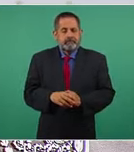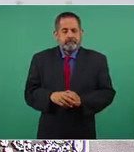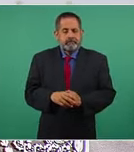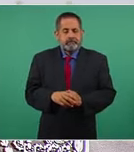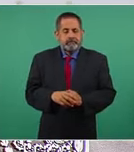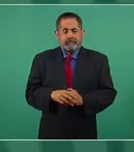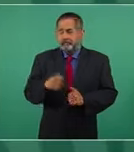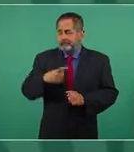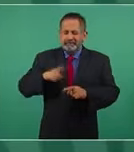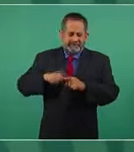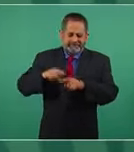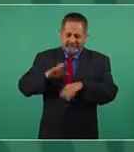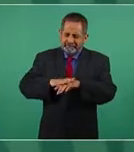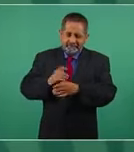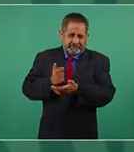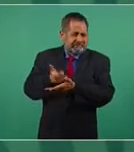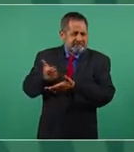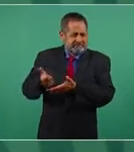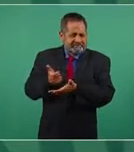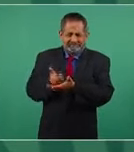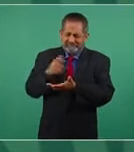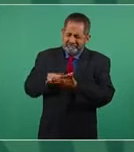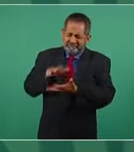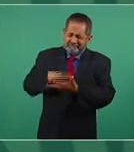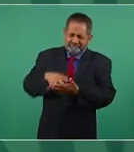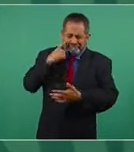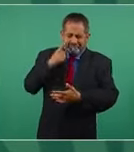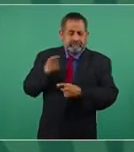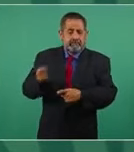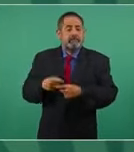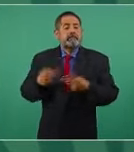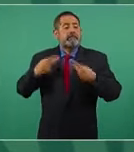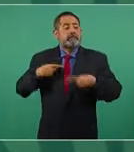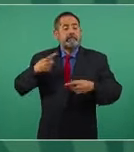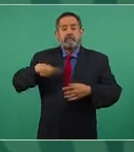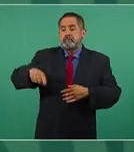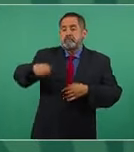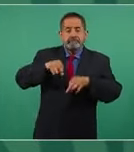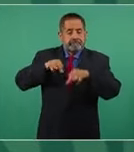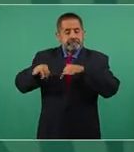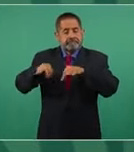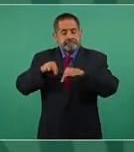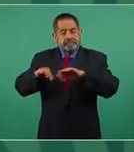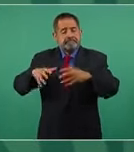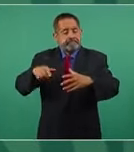los que más pagan impuestos sobre la renta son los trabajadores.